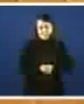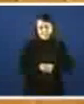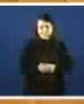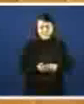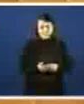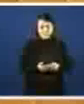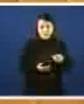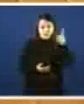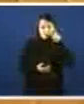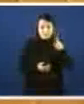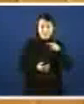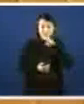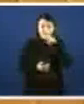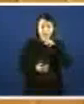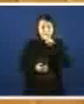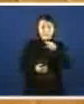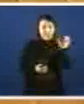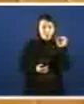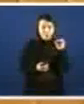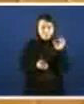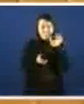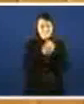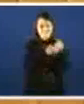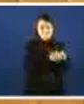non sei se vou falar ou empezar a pegar dentelladas.